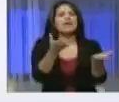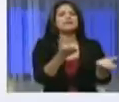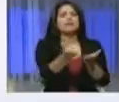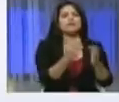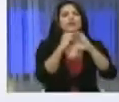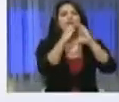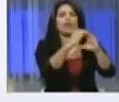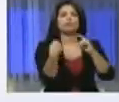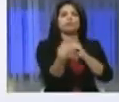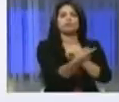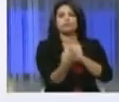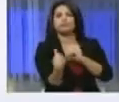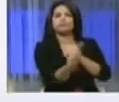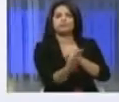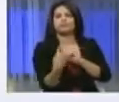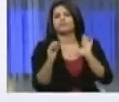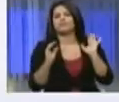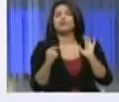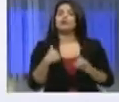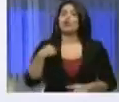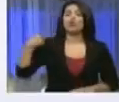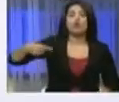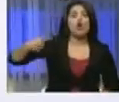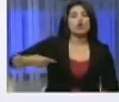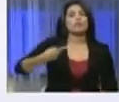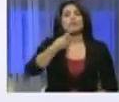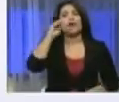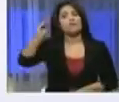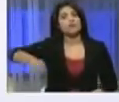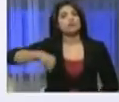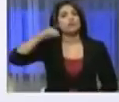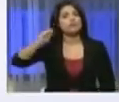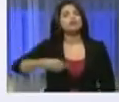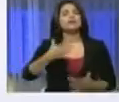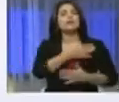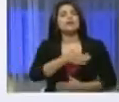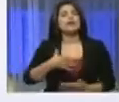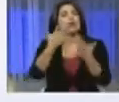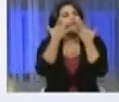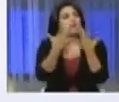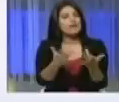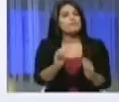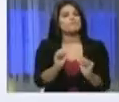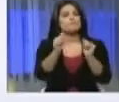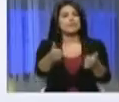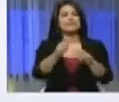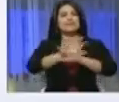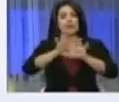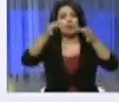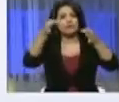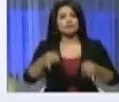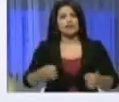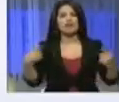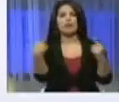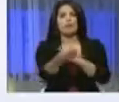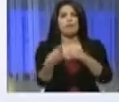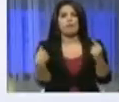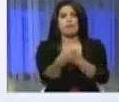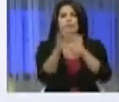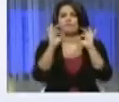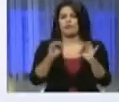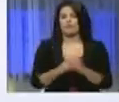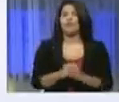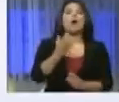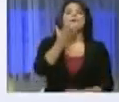diciendo todos los días. Yo quiero ver que se inicie el funcionamiento. Por ejemplo, en el